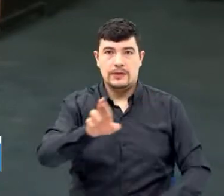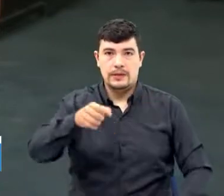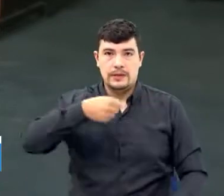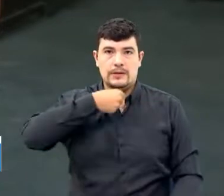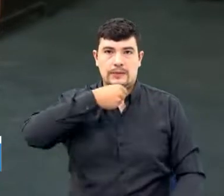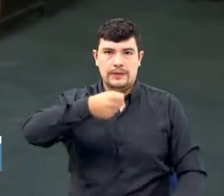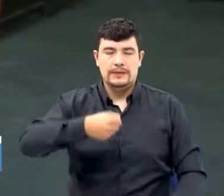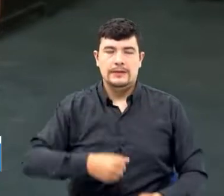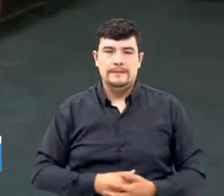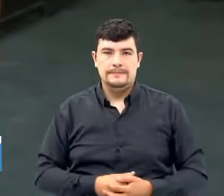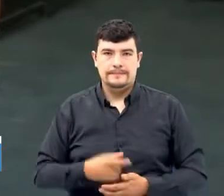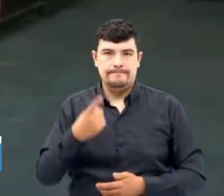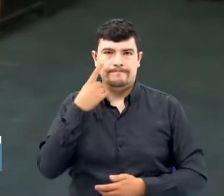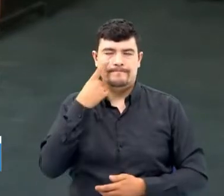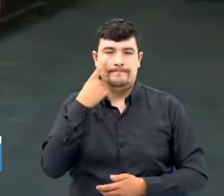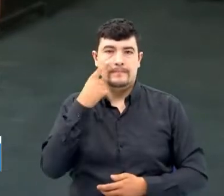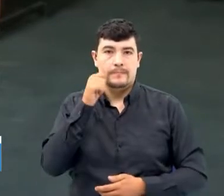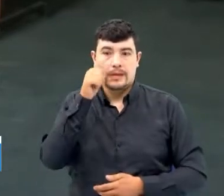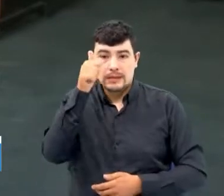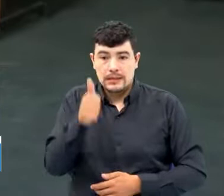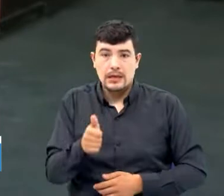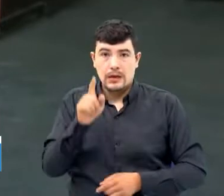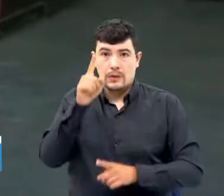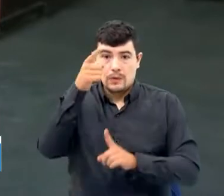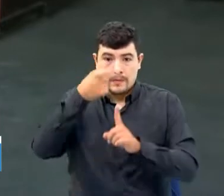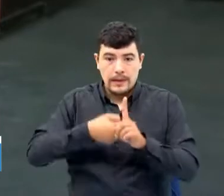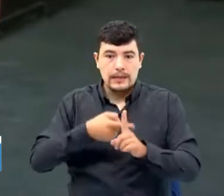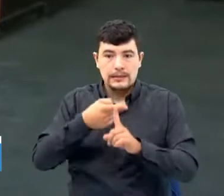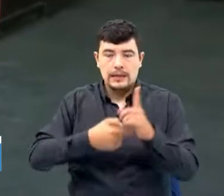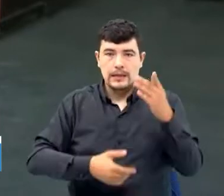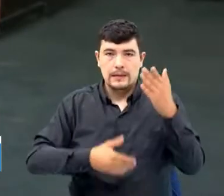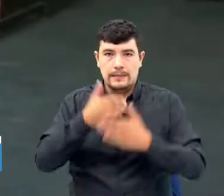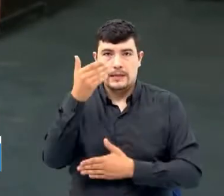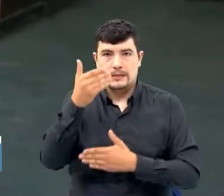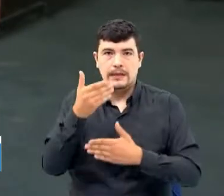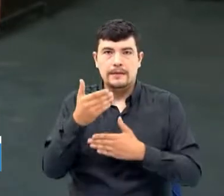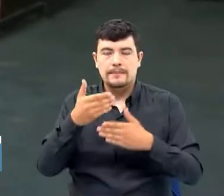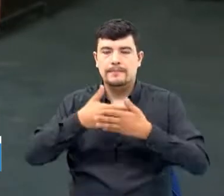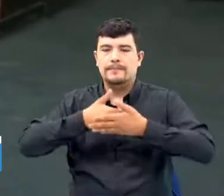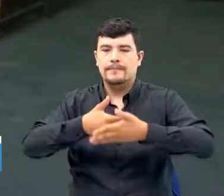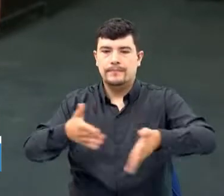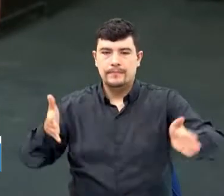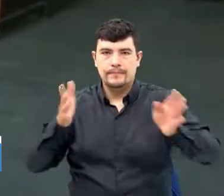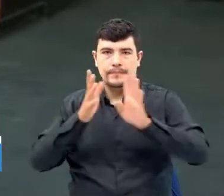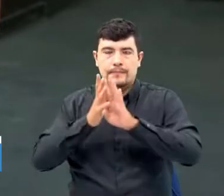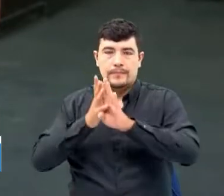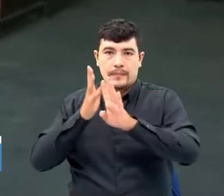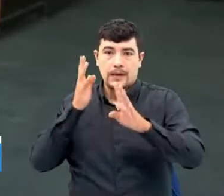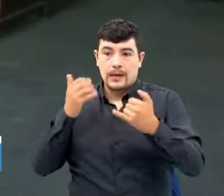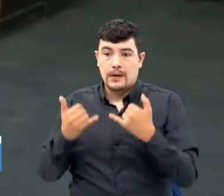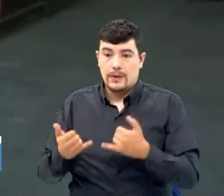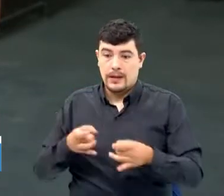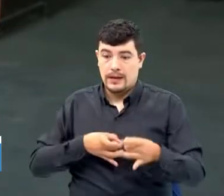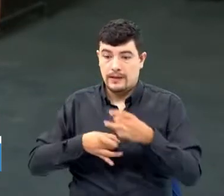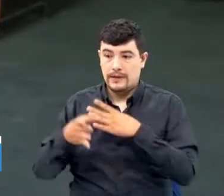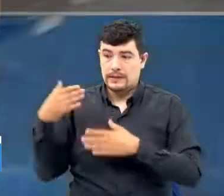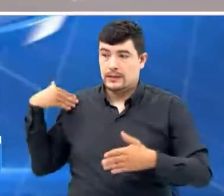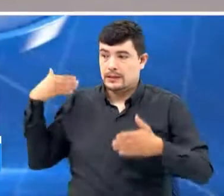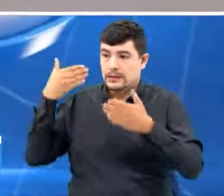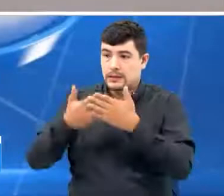miren, mañana se cumple un mes del inicio de esta apertura comercial y desde esa fecha a la actualidad han